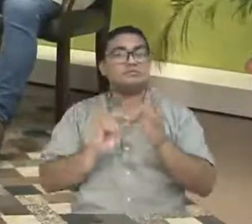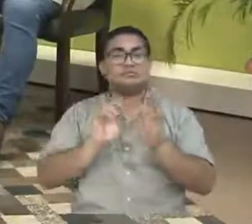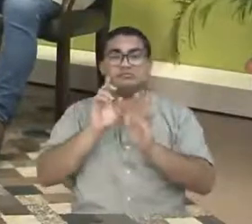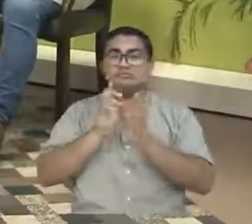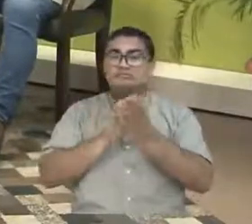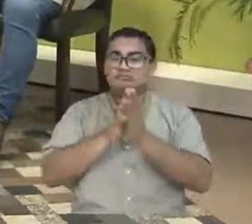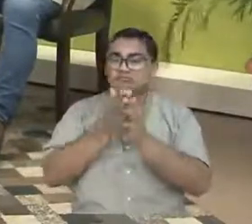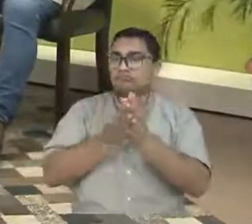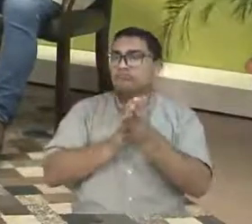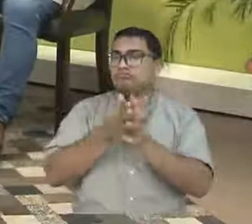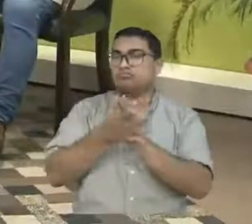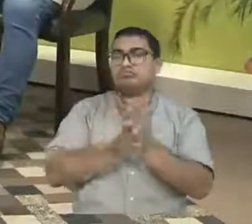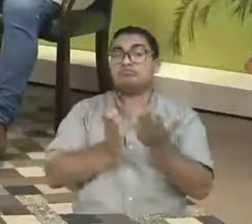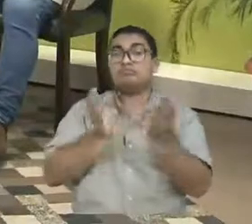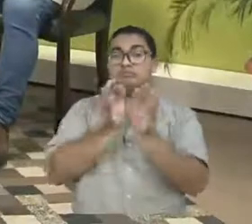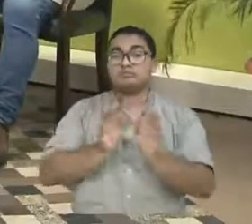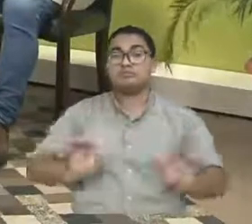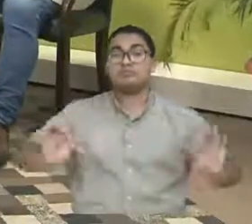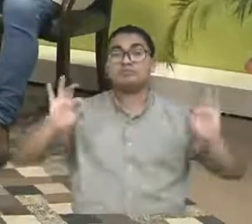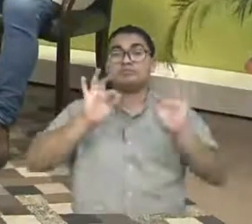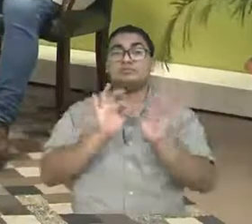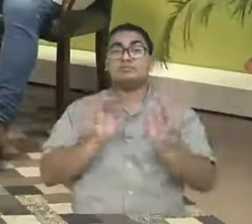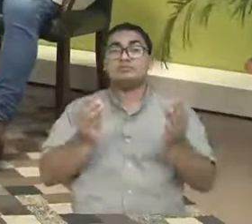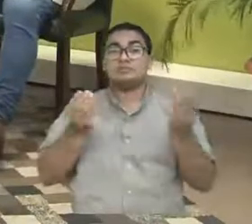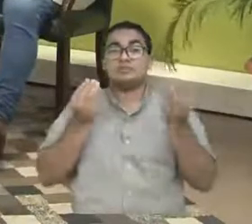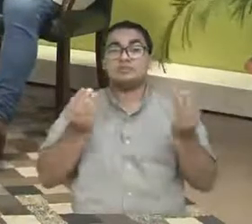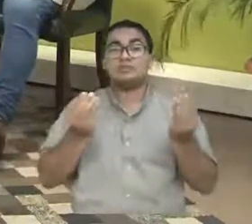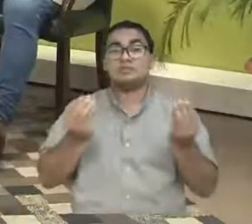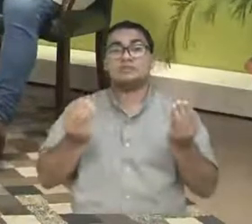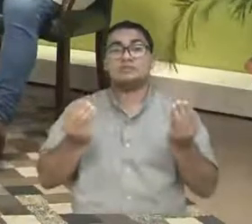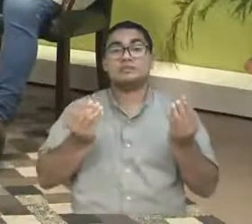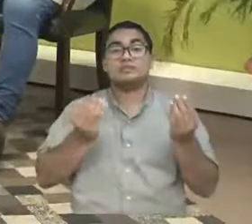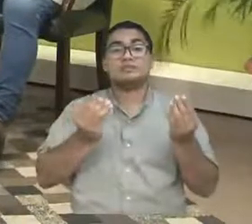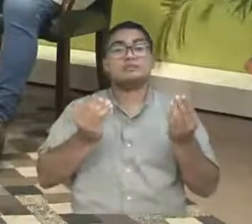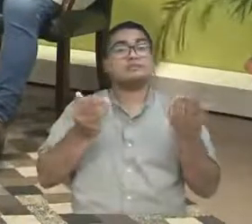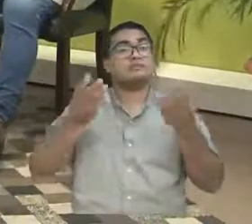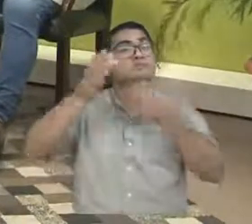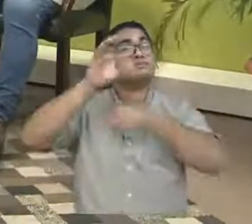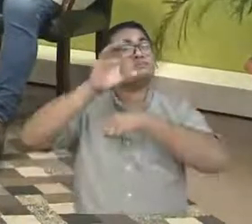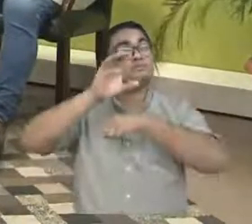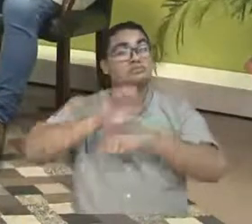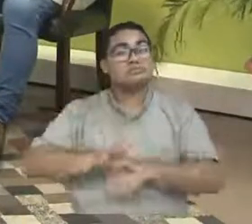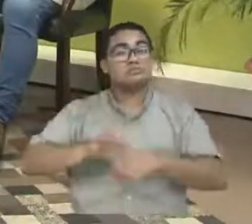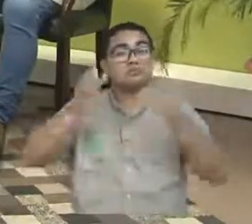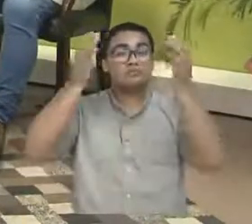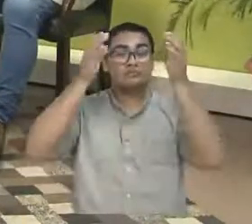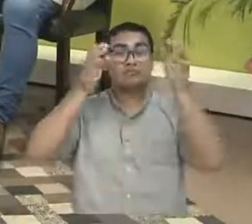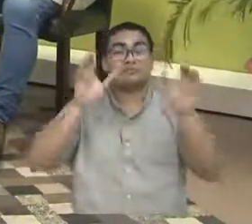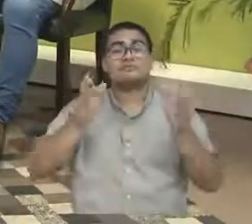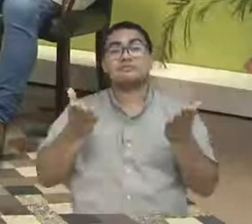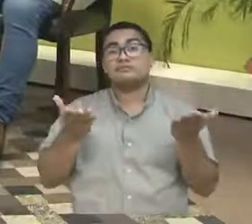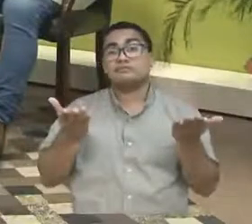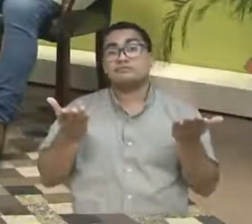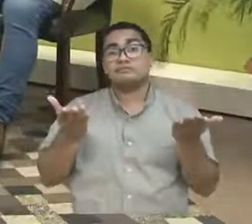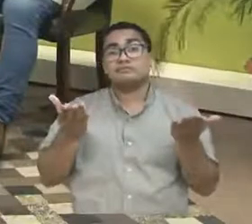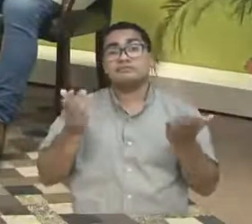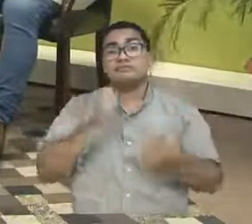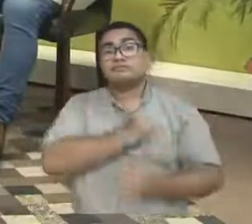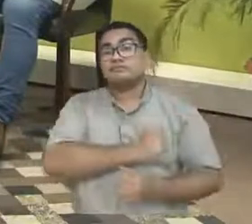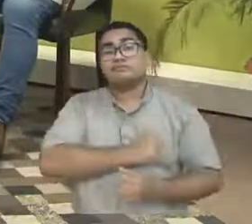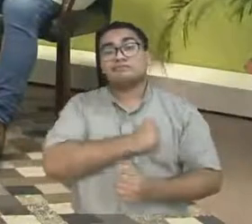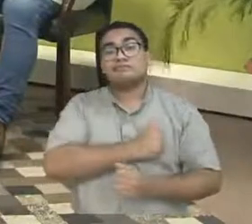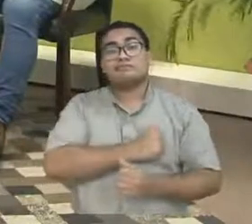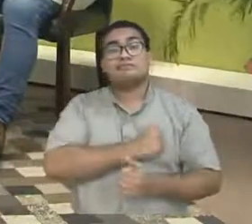importante porque también estamos hablando de un hábito, una cultura. O sea, lamentablemente antes de